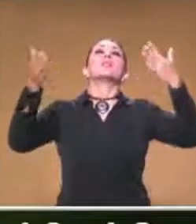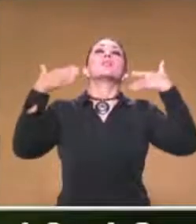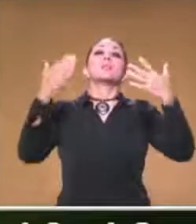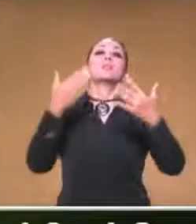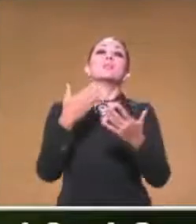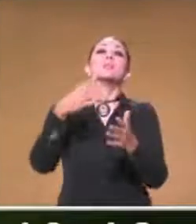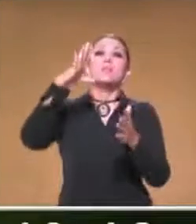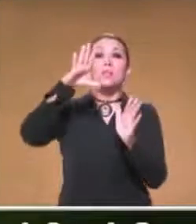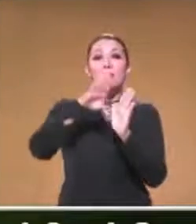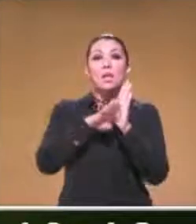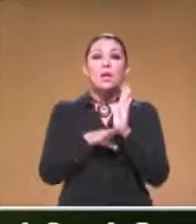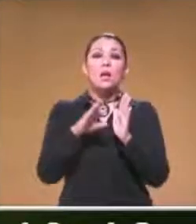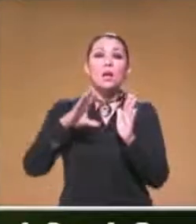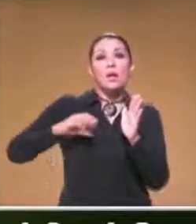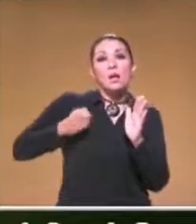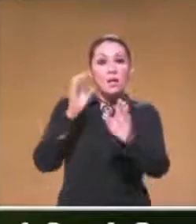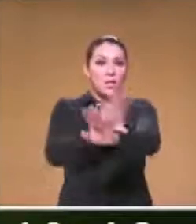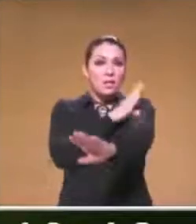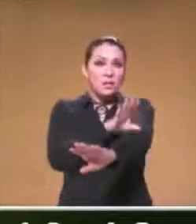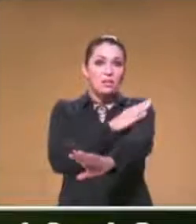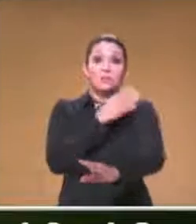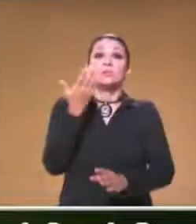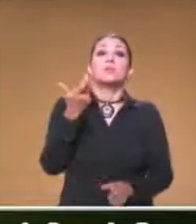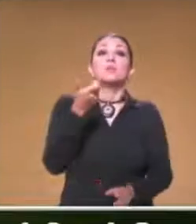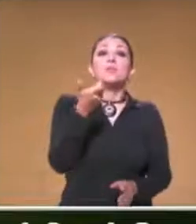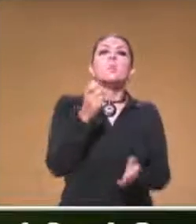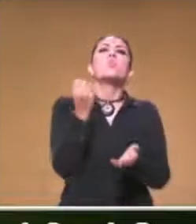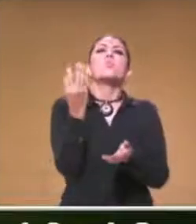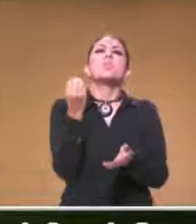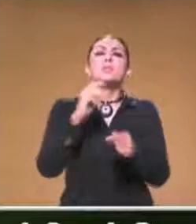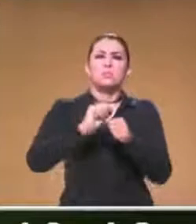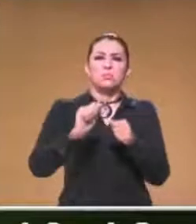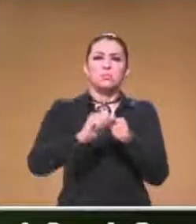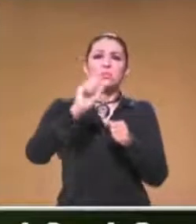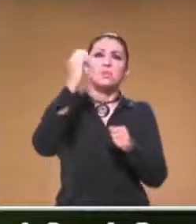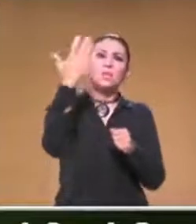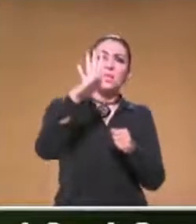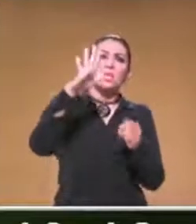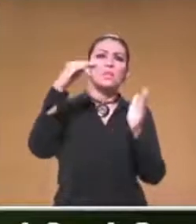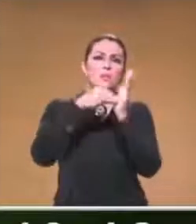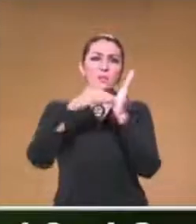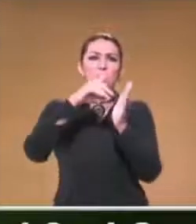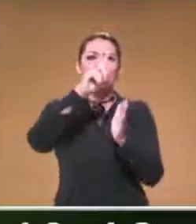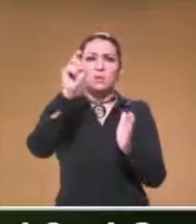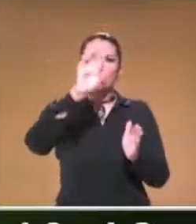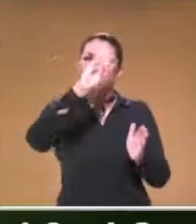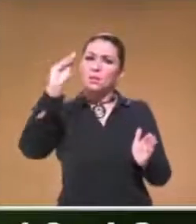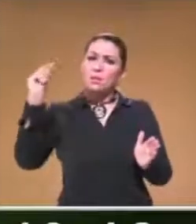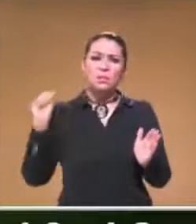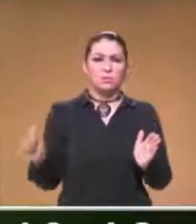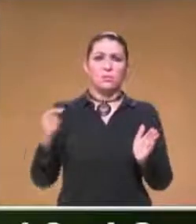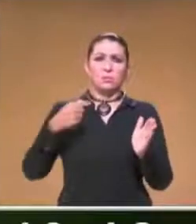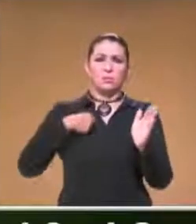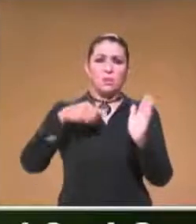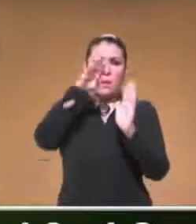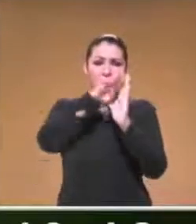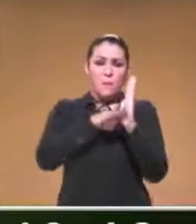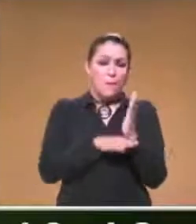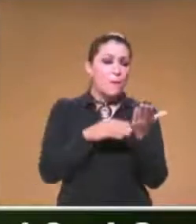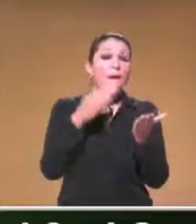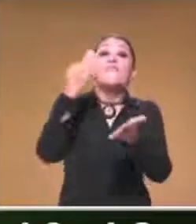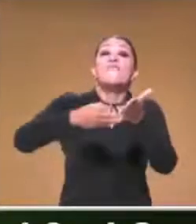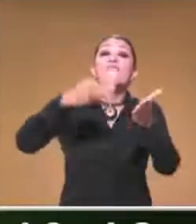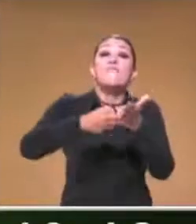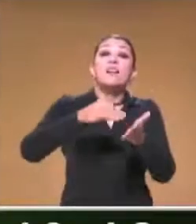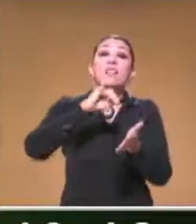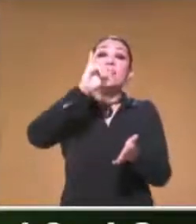ahorrar en energía y me cuesta 10,190. Entonces, esto me dicen que es sin IVA. A mí me piden cuánto pagaré por